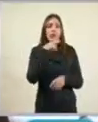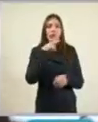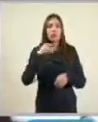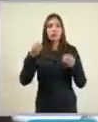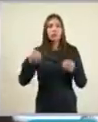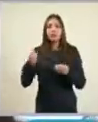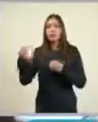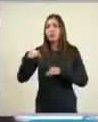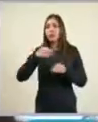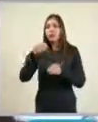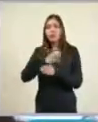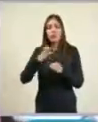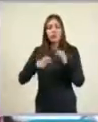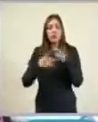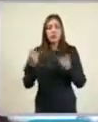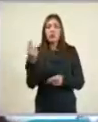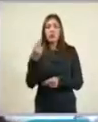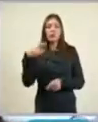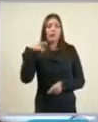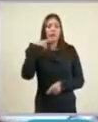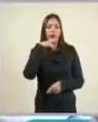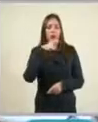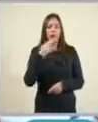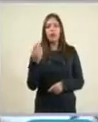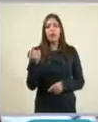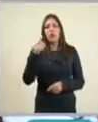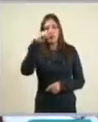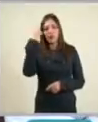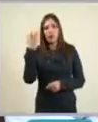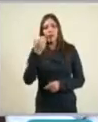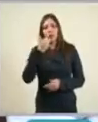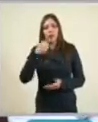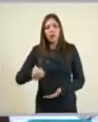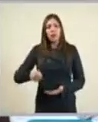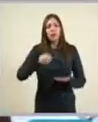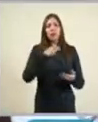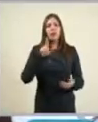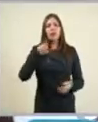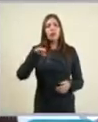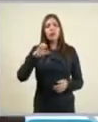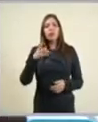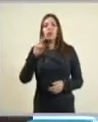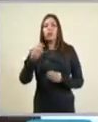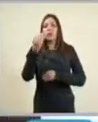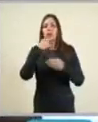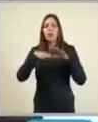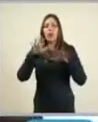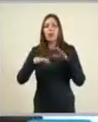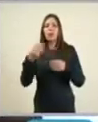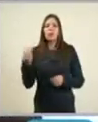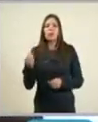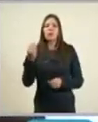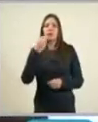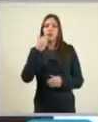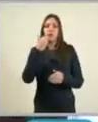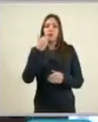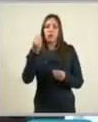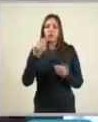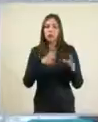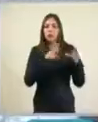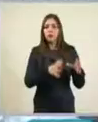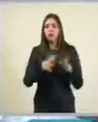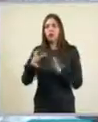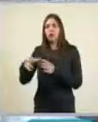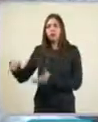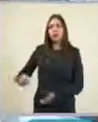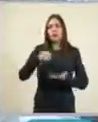algo práctico, rico, que les guste obviamente. Y recuerden, es lunch, no comida, señora, que luego me les mandan ahí sus 3 tiempos, no sean así.